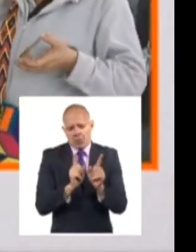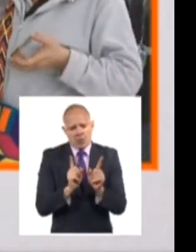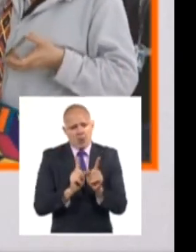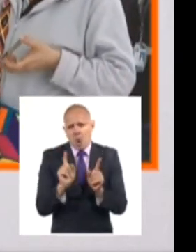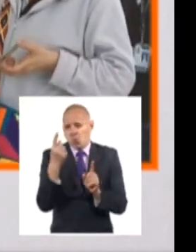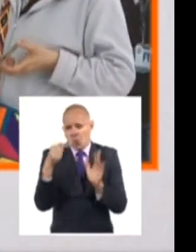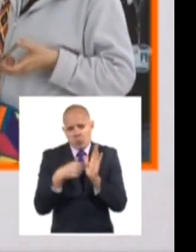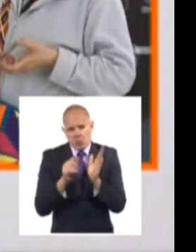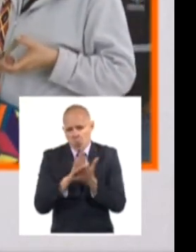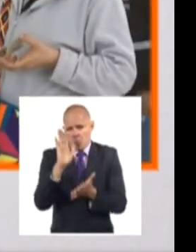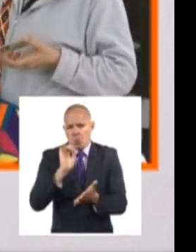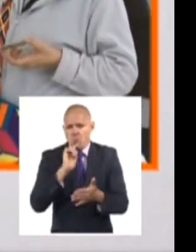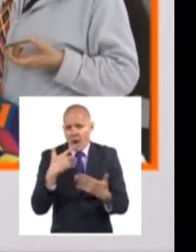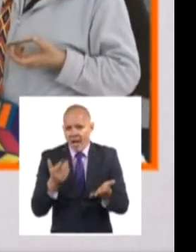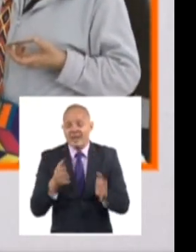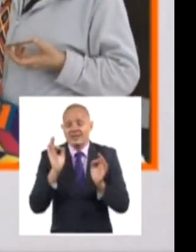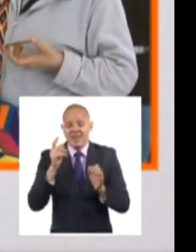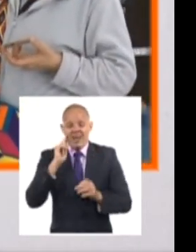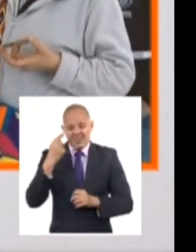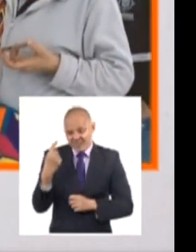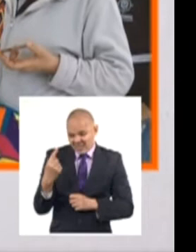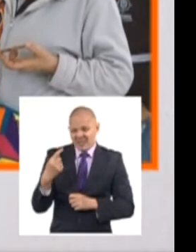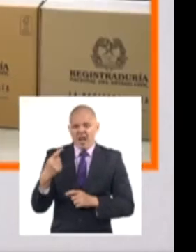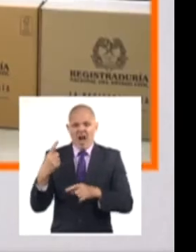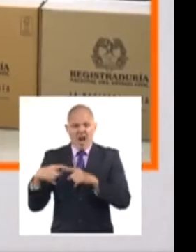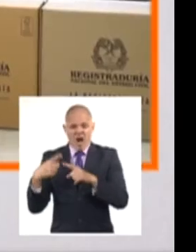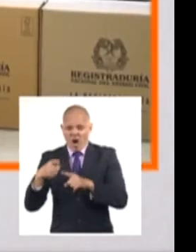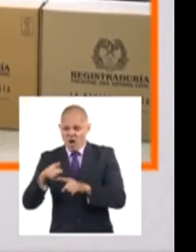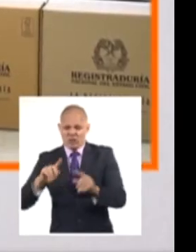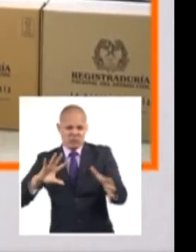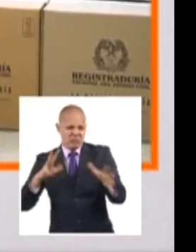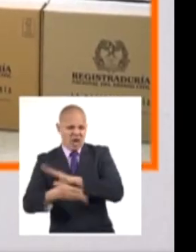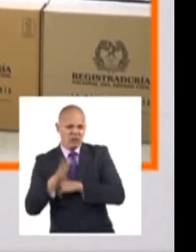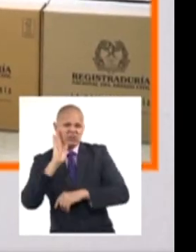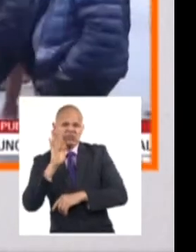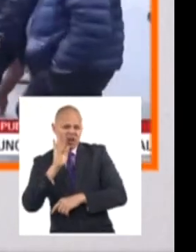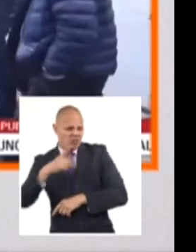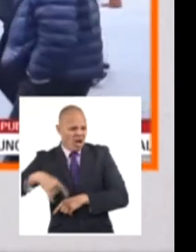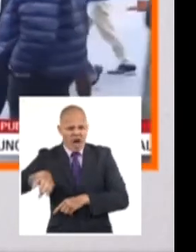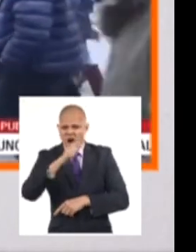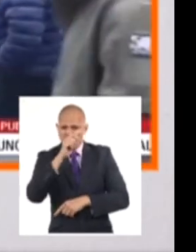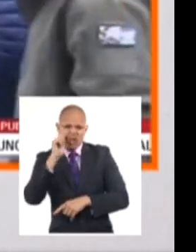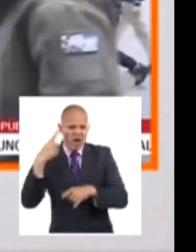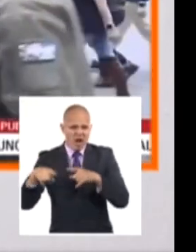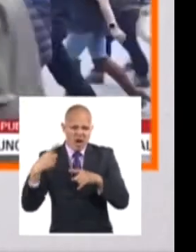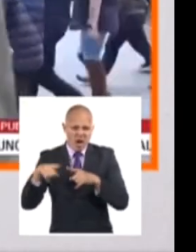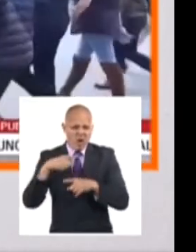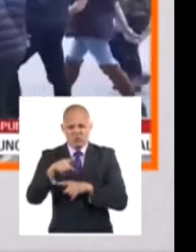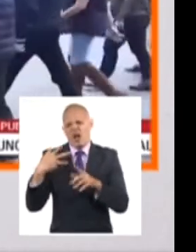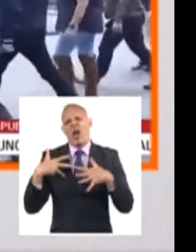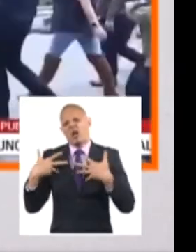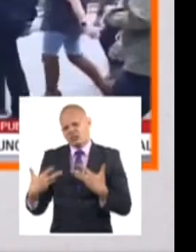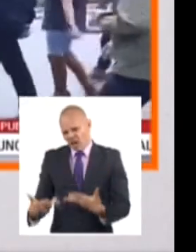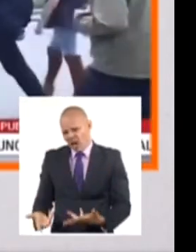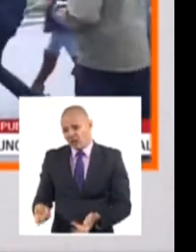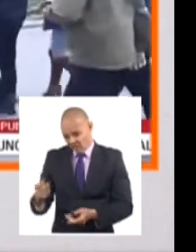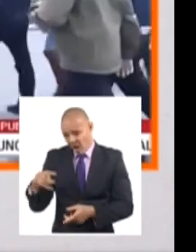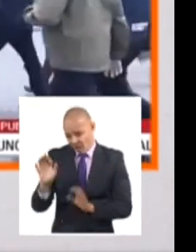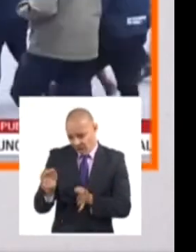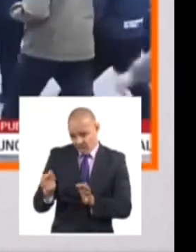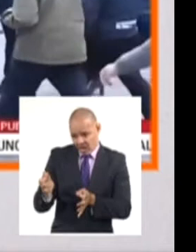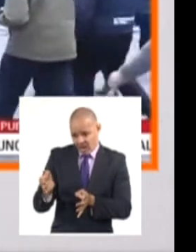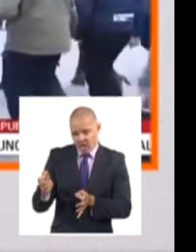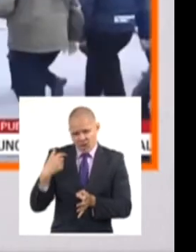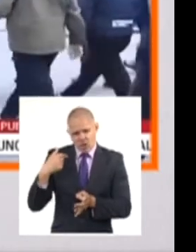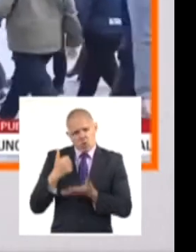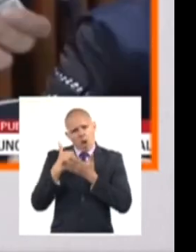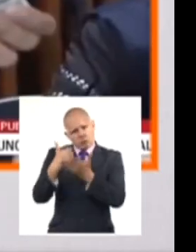contra la corrupción de esta manera él fue subiendo en las encuestas de una manera bastante rápida en